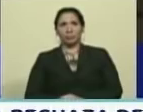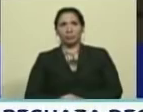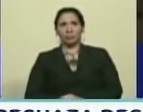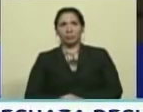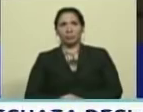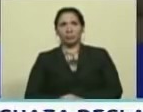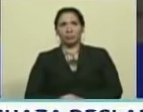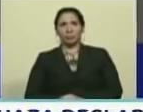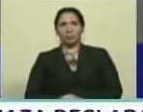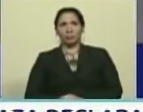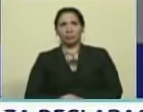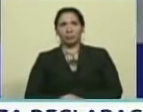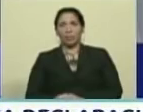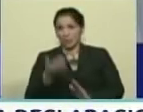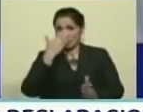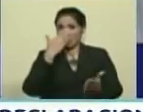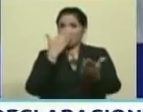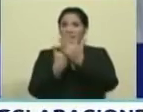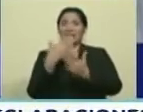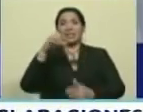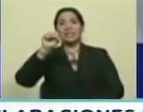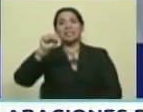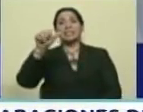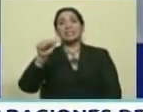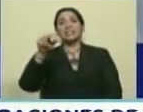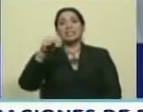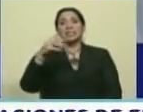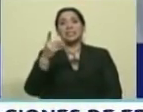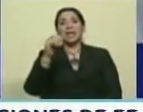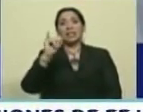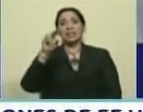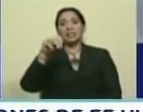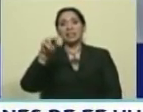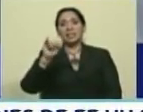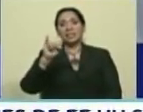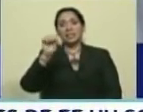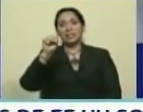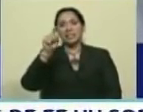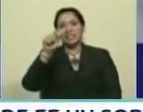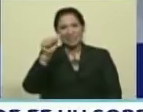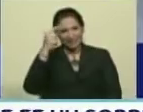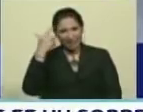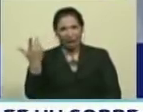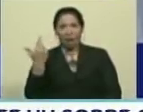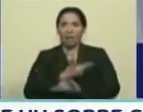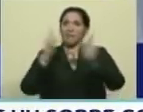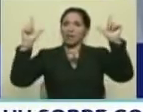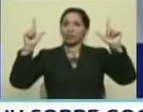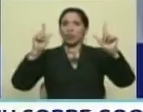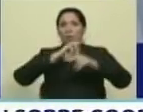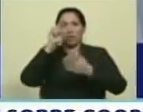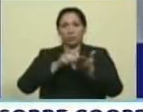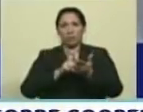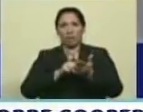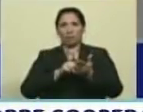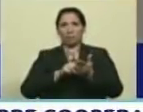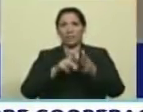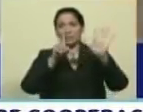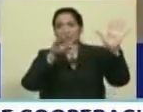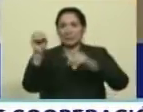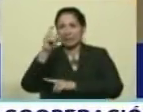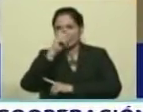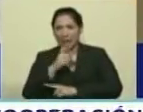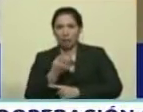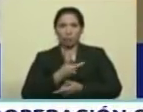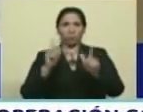y del Frente Sandinista de Liberación Nacional y sus 60 años de heroísmo y de lucha. Sentimos la